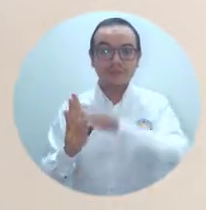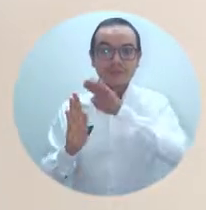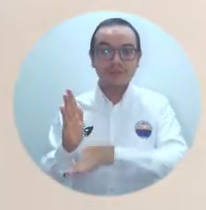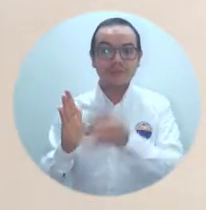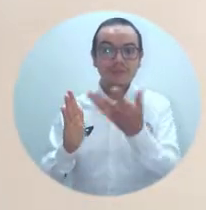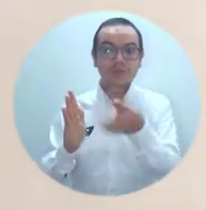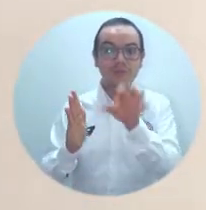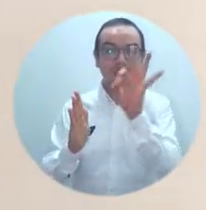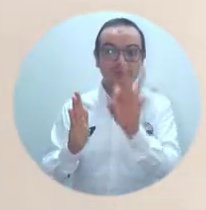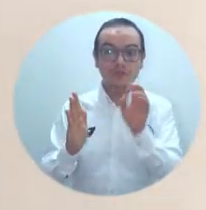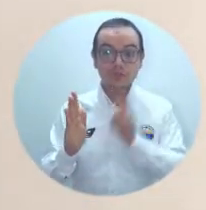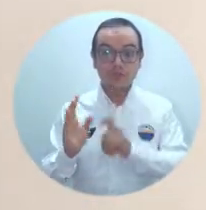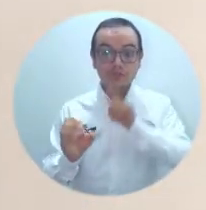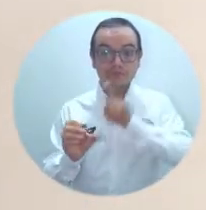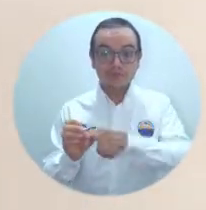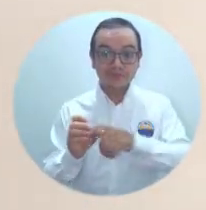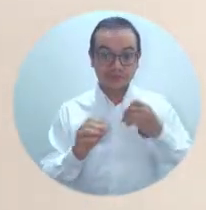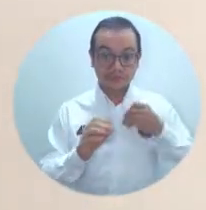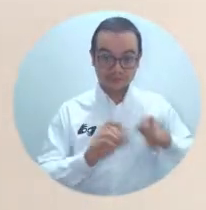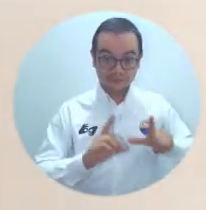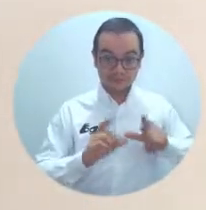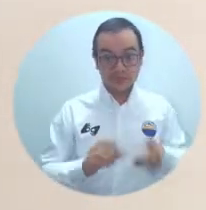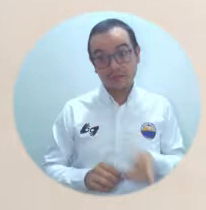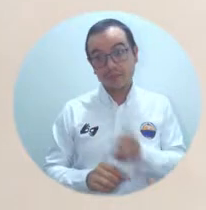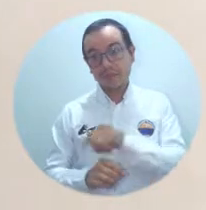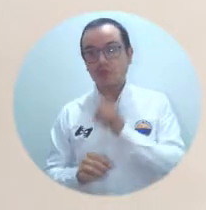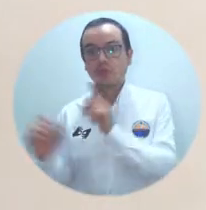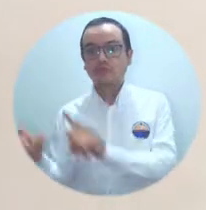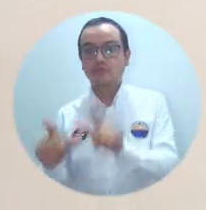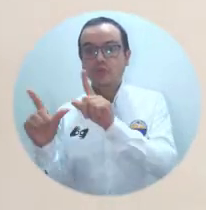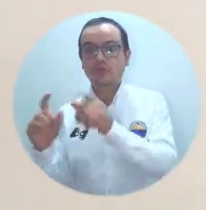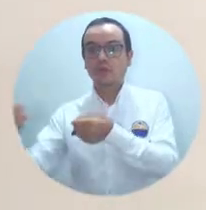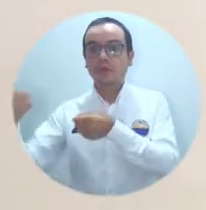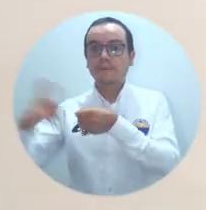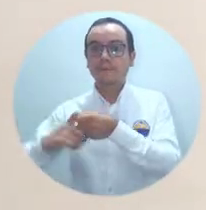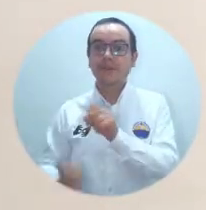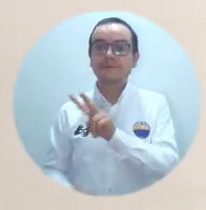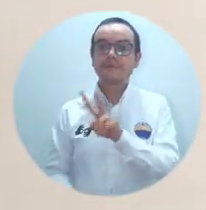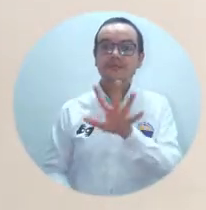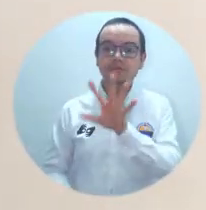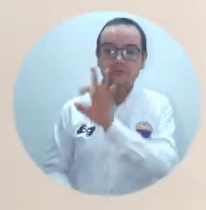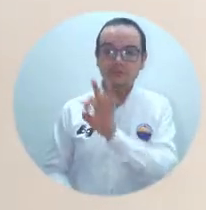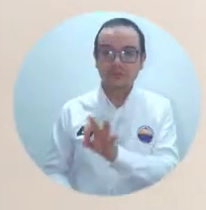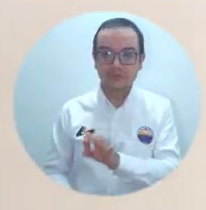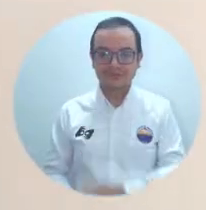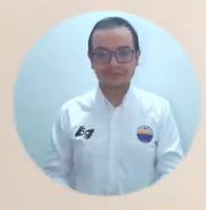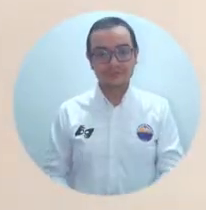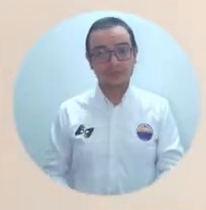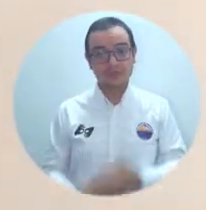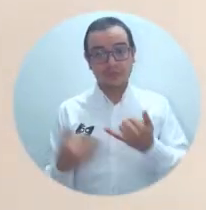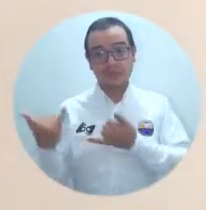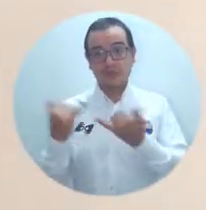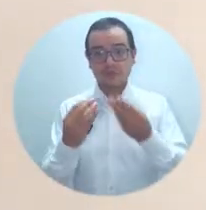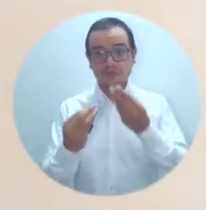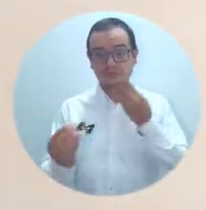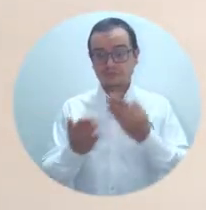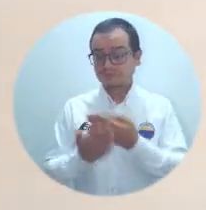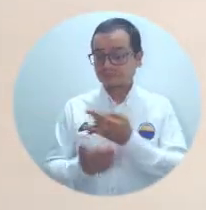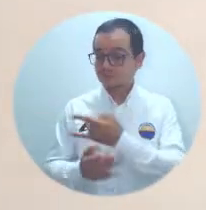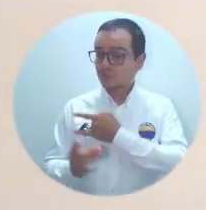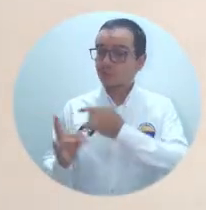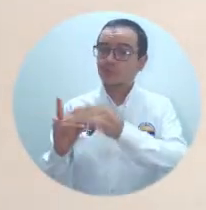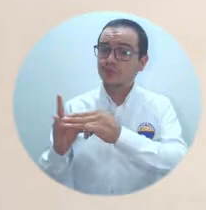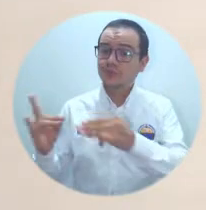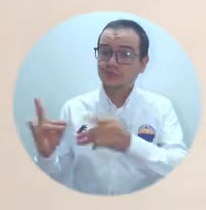es el 50% aprobado de nuestra matrícula en pregrado y un 25% de posgrado. Pues en este día queremos darle